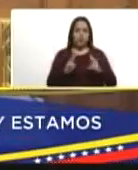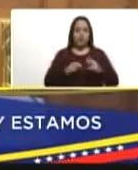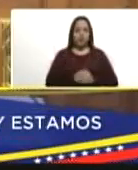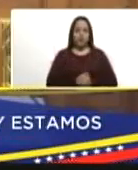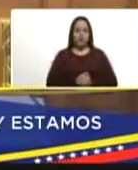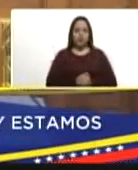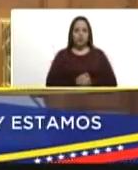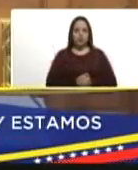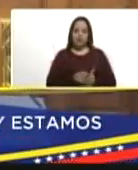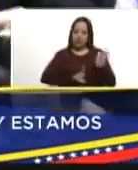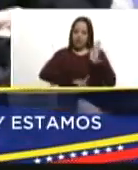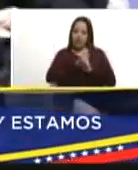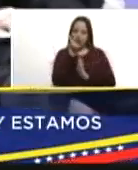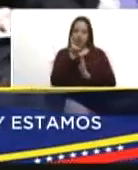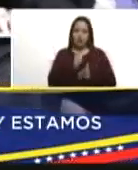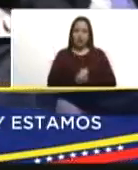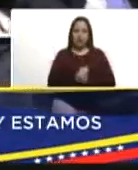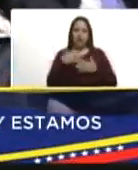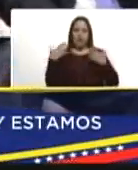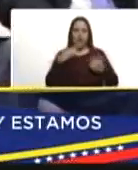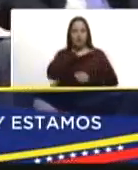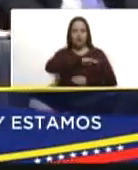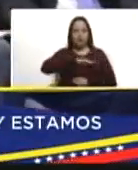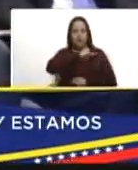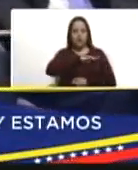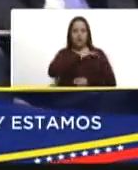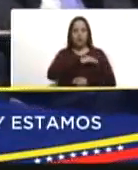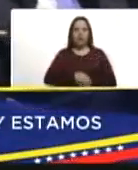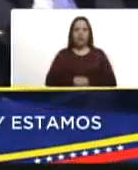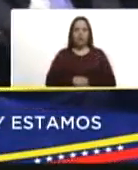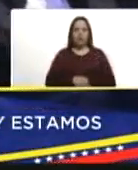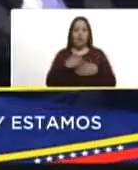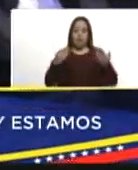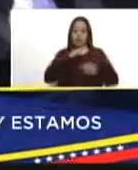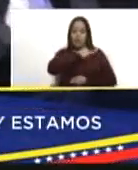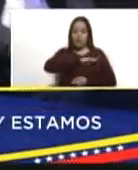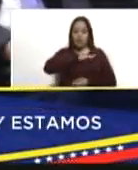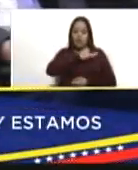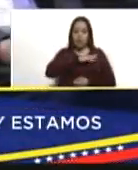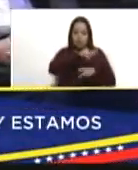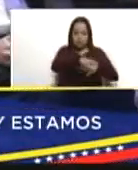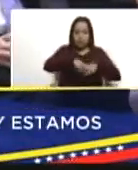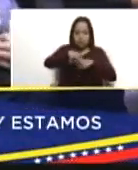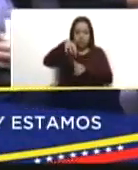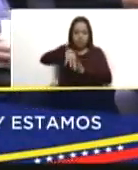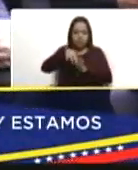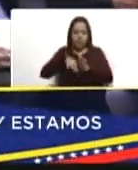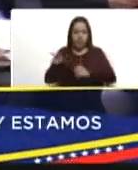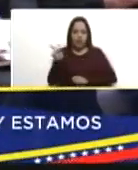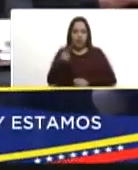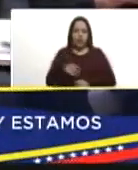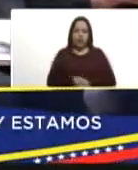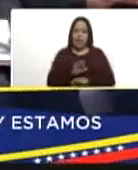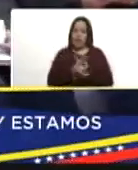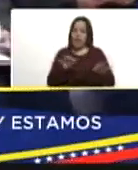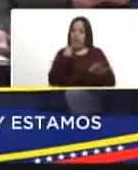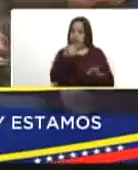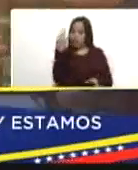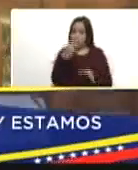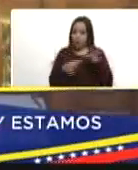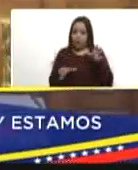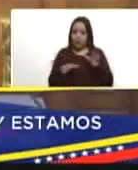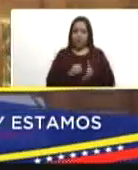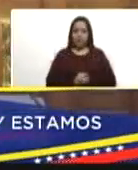de la gran misión agenda de la gran misión agrovenezuela nada de esto es